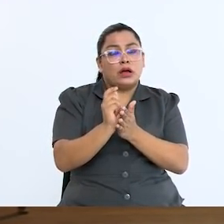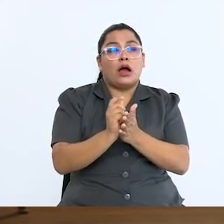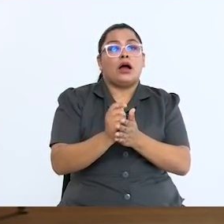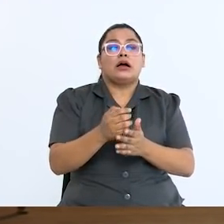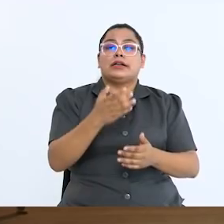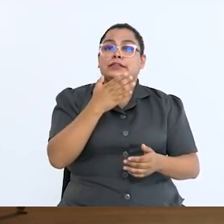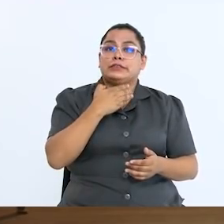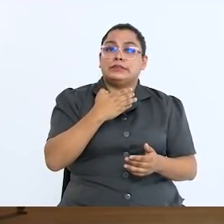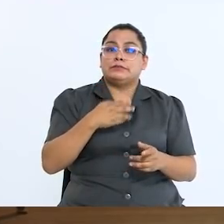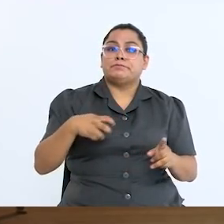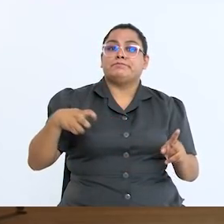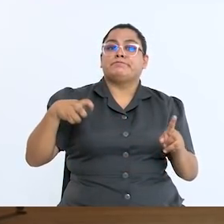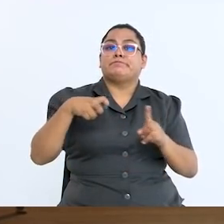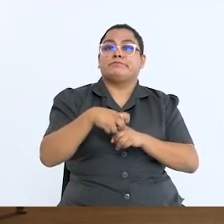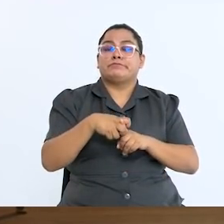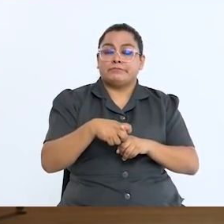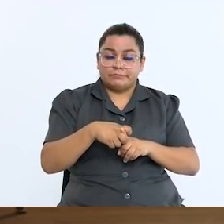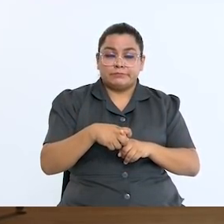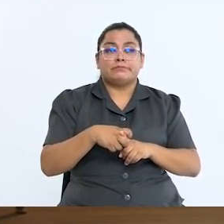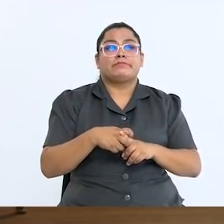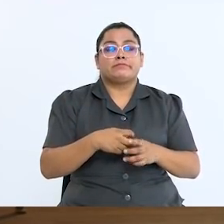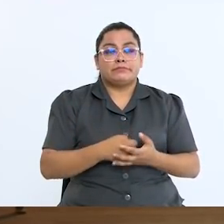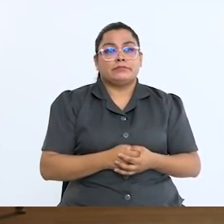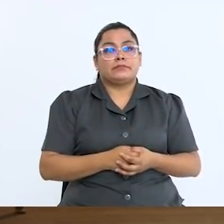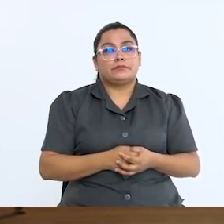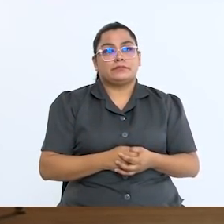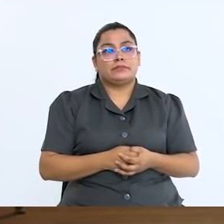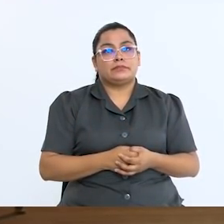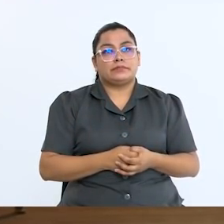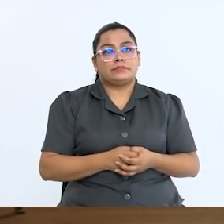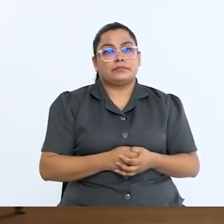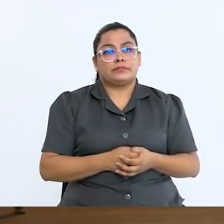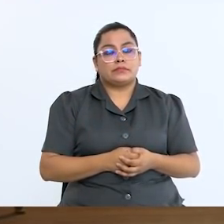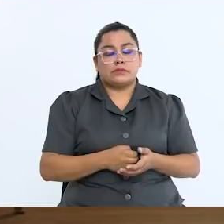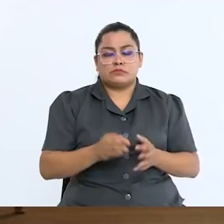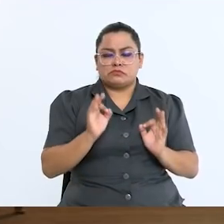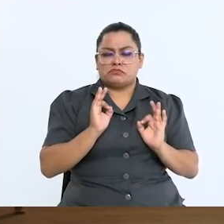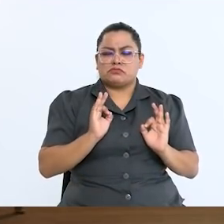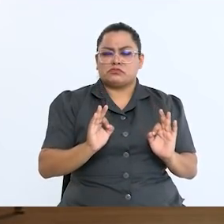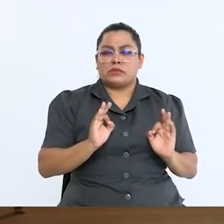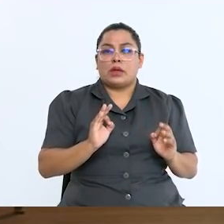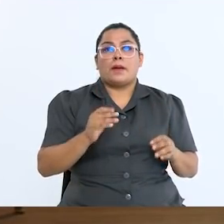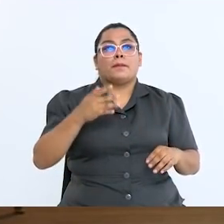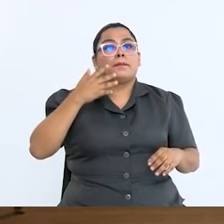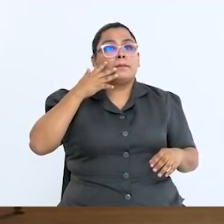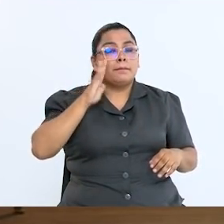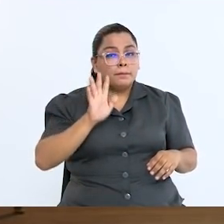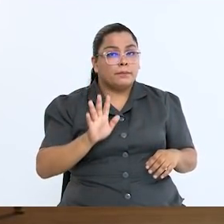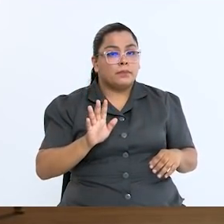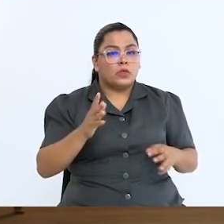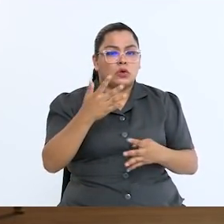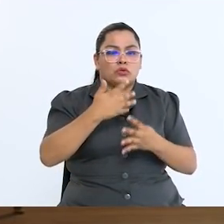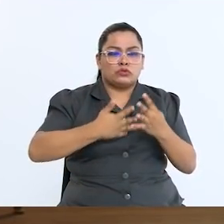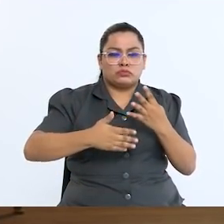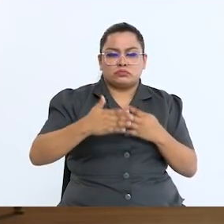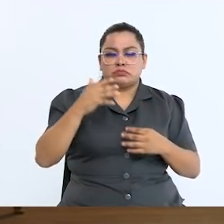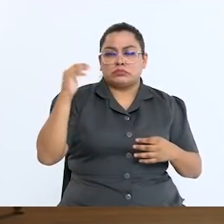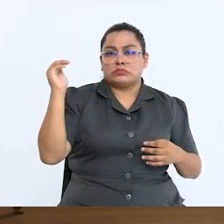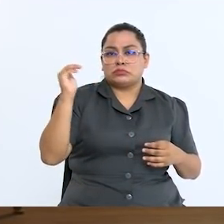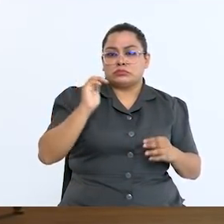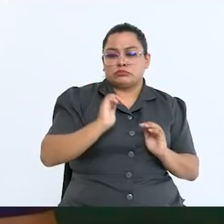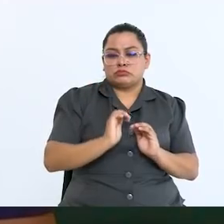aprendizaje. Y ahí está el reto para el maestro o la maestra de primer grado. Perfecto. Y, por ejemplo, ¿qué sucede cuando en el